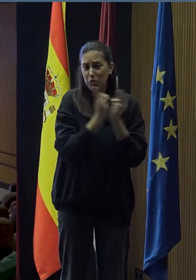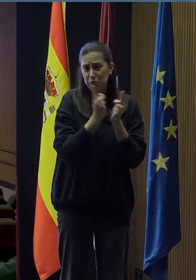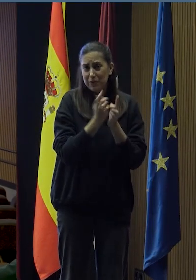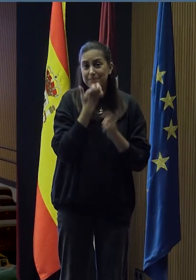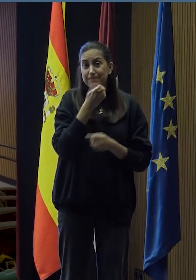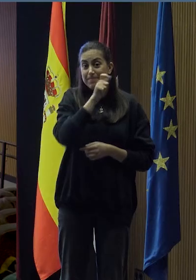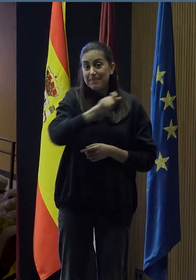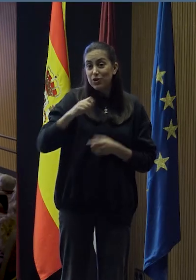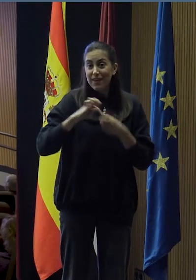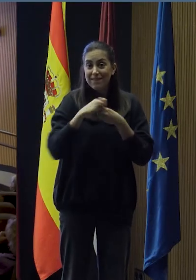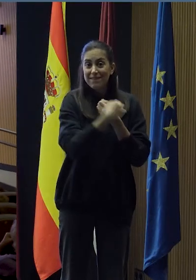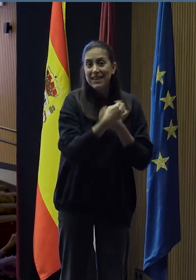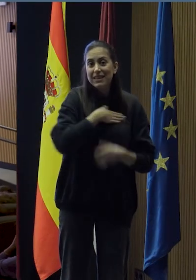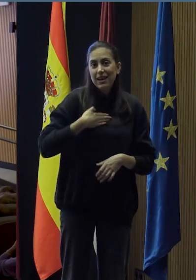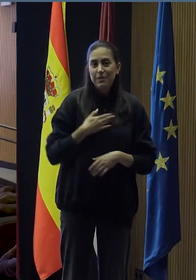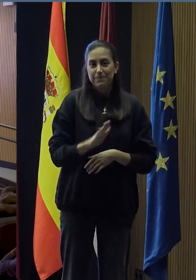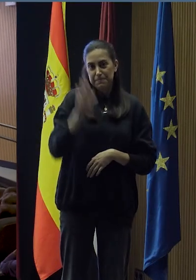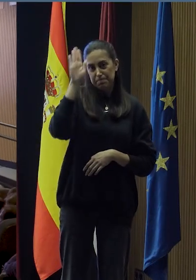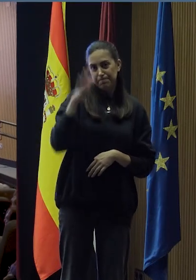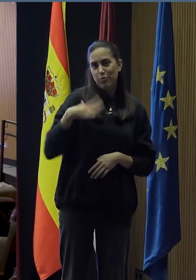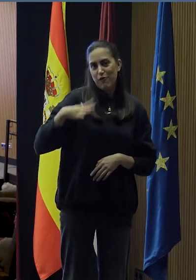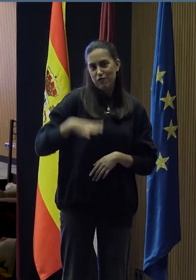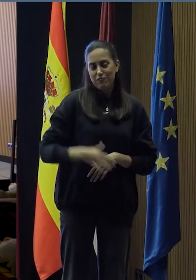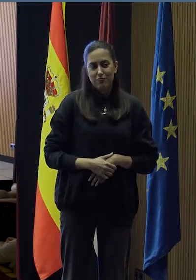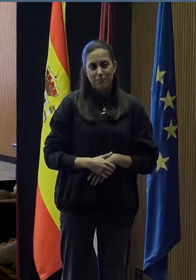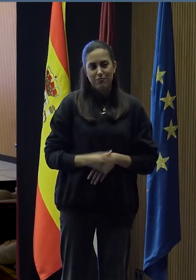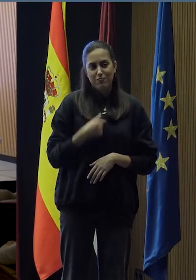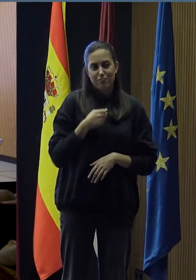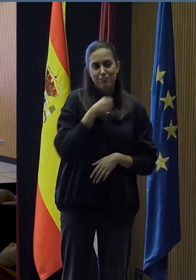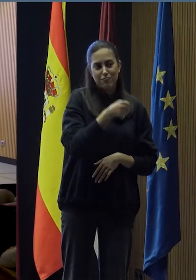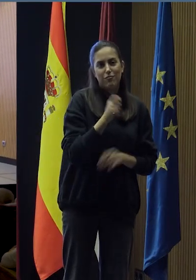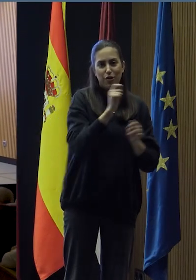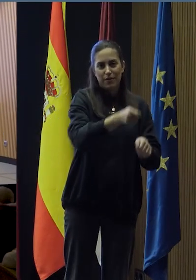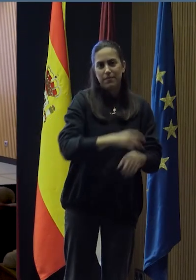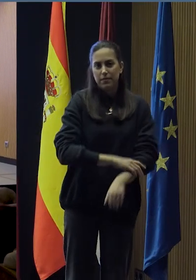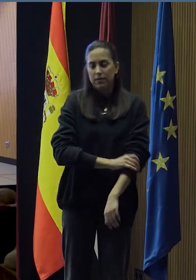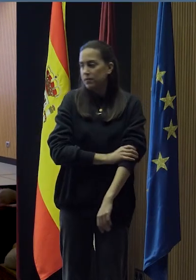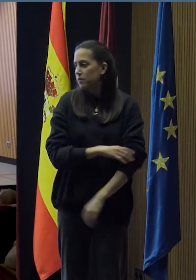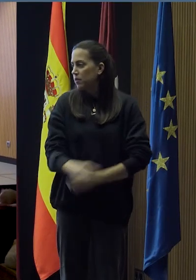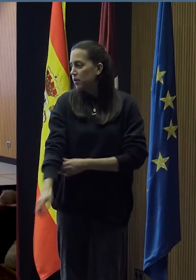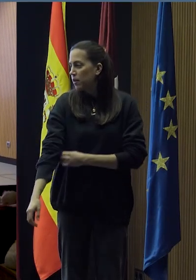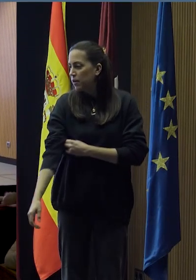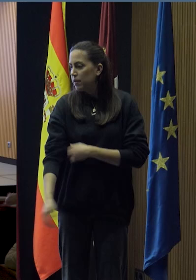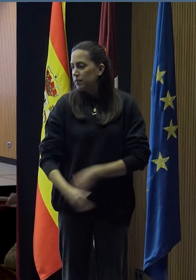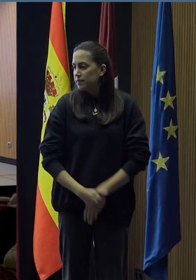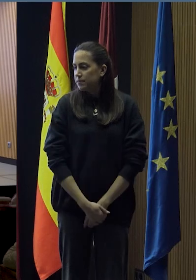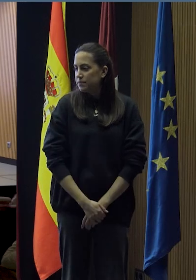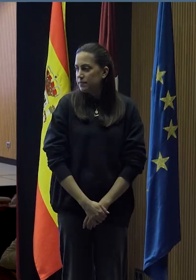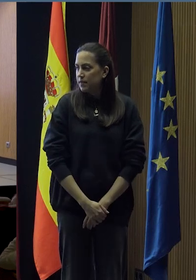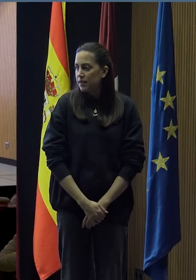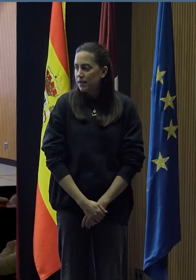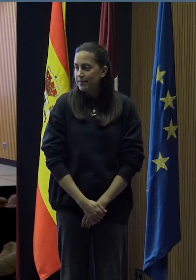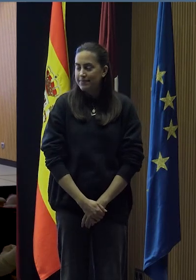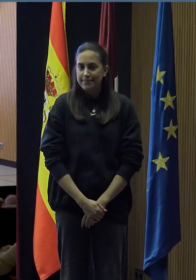alguien quiere hacer alguna pregunta, levanta la mano y me acerco y le paso el micrófono. Por aquí. ¿Por allí?